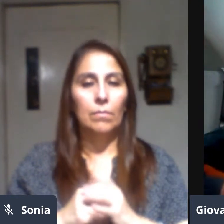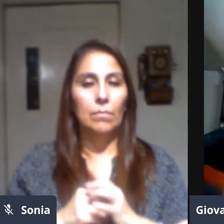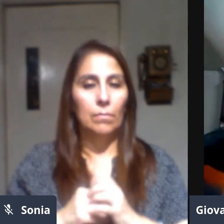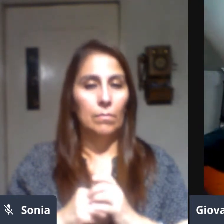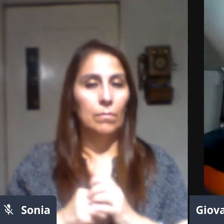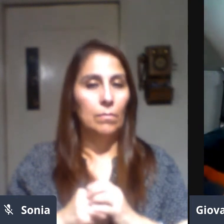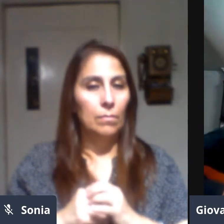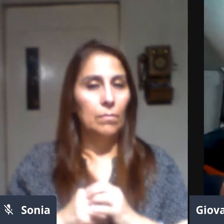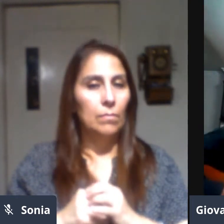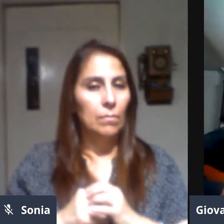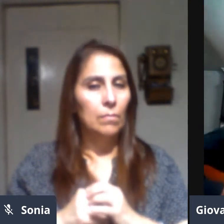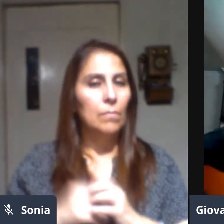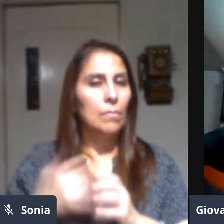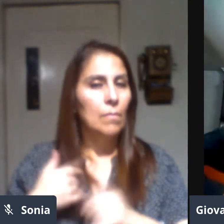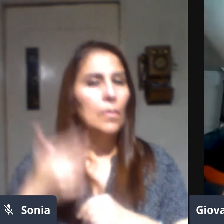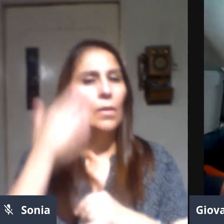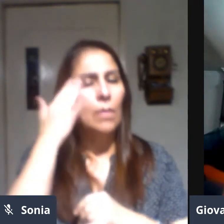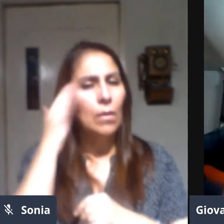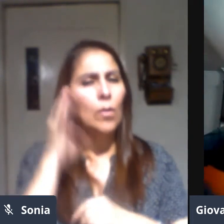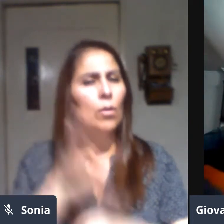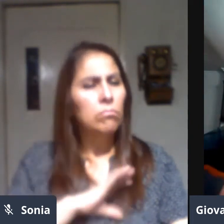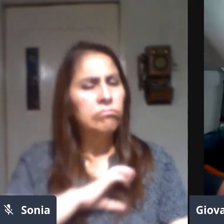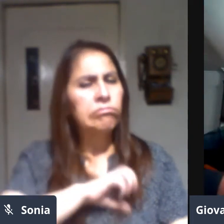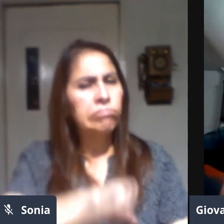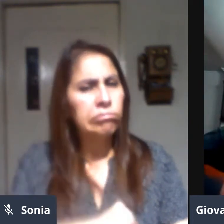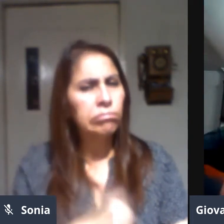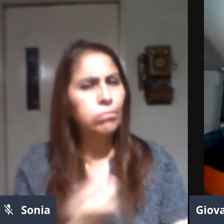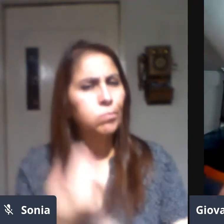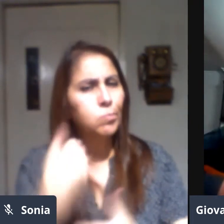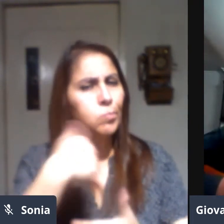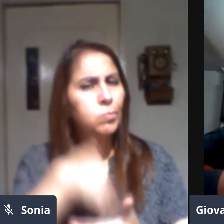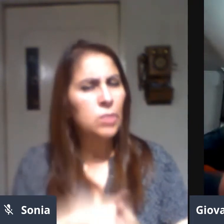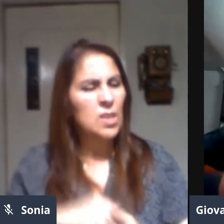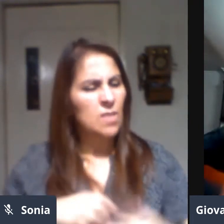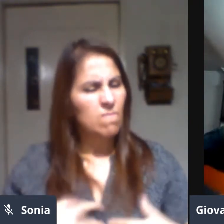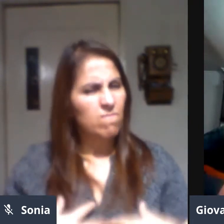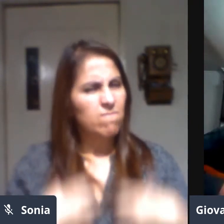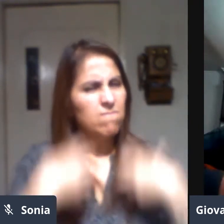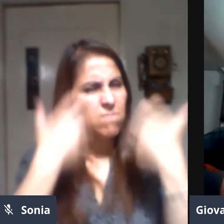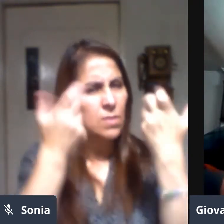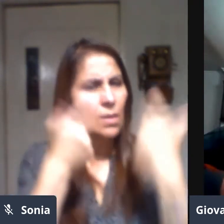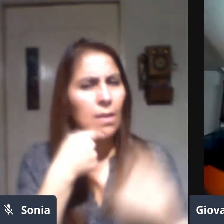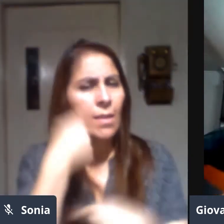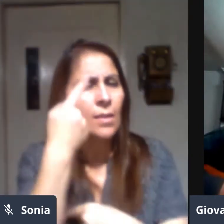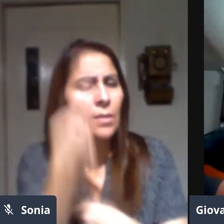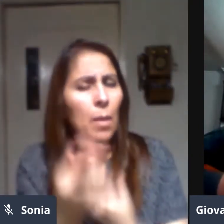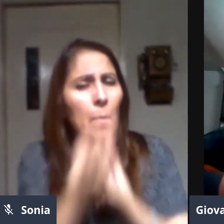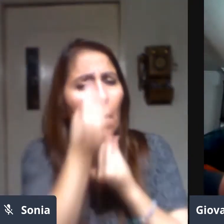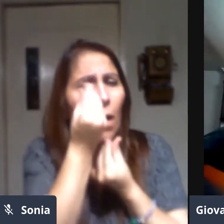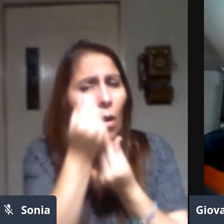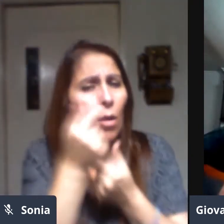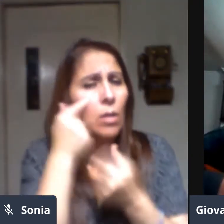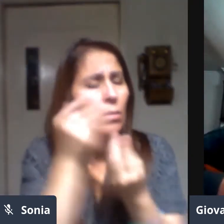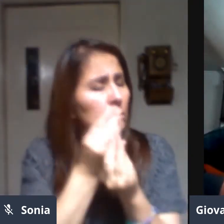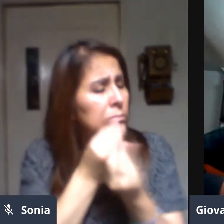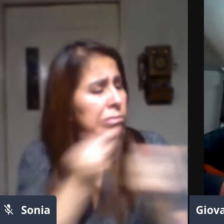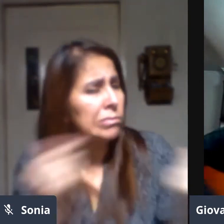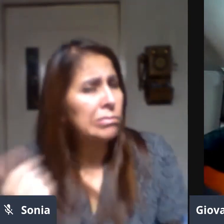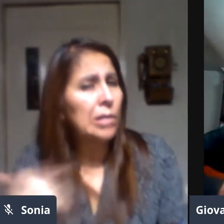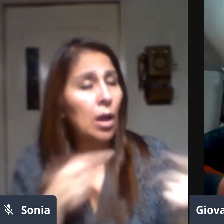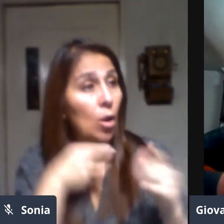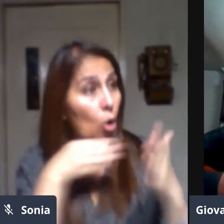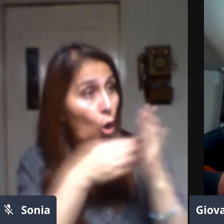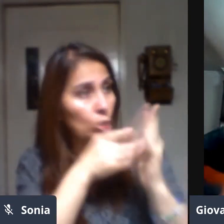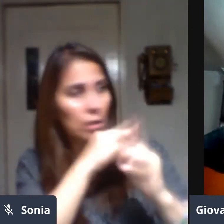dolores los recursos se habla de valores se borra opositores se ajusta